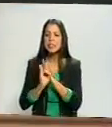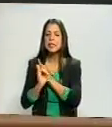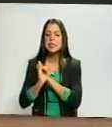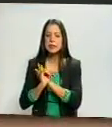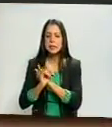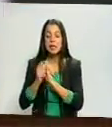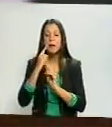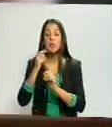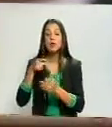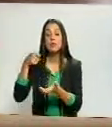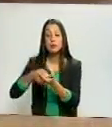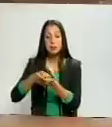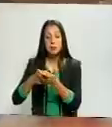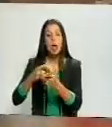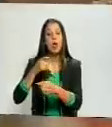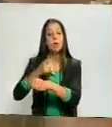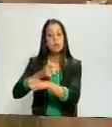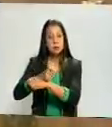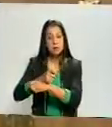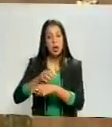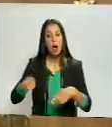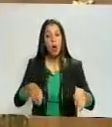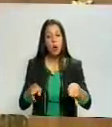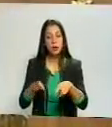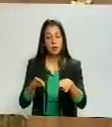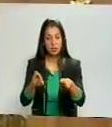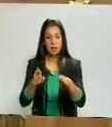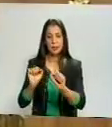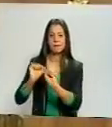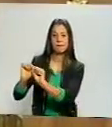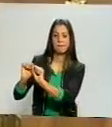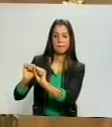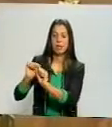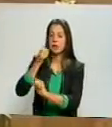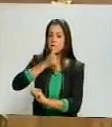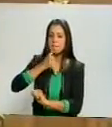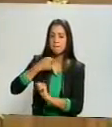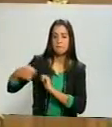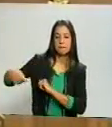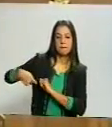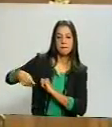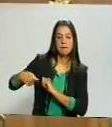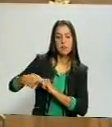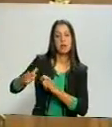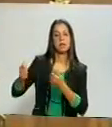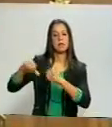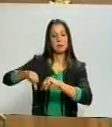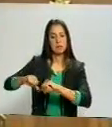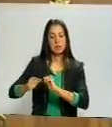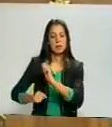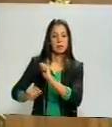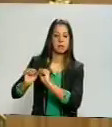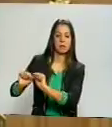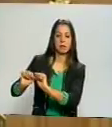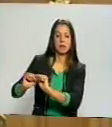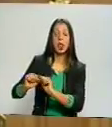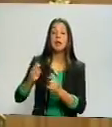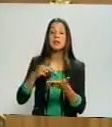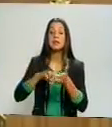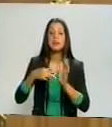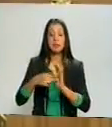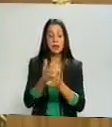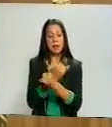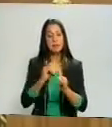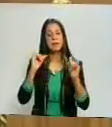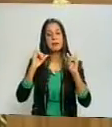soberano del arco minero no solo es una respuesta a la guerra económica, es ante todo la defensa integral, la soberanía,